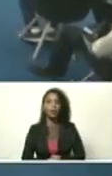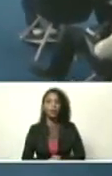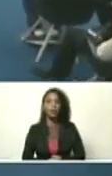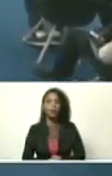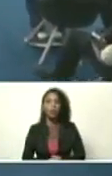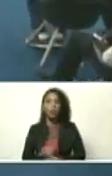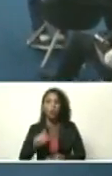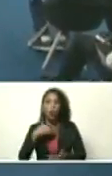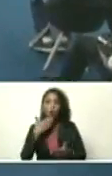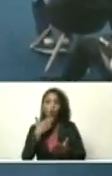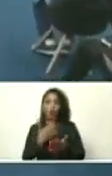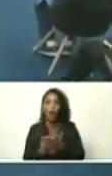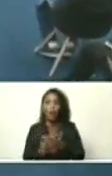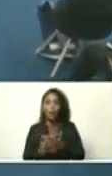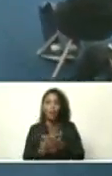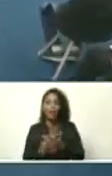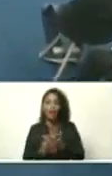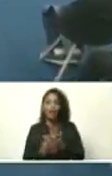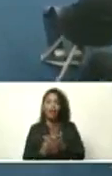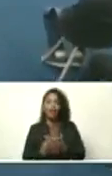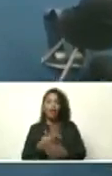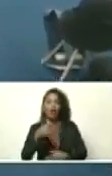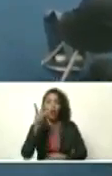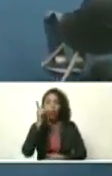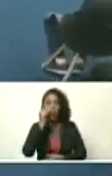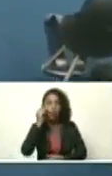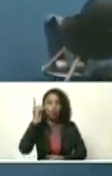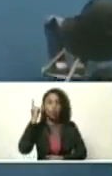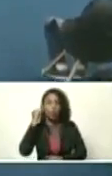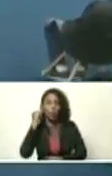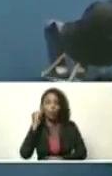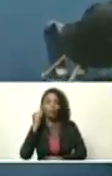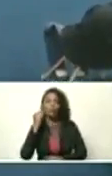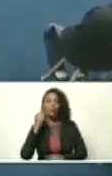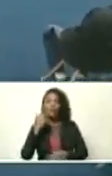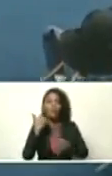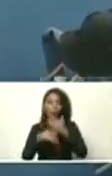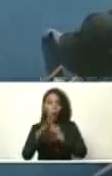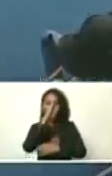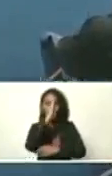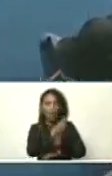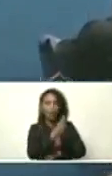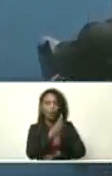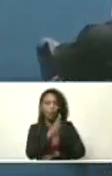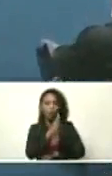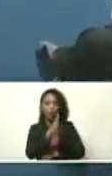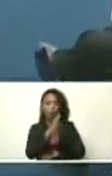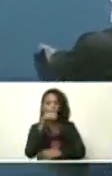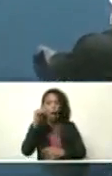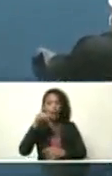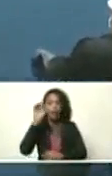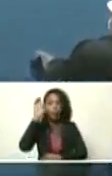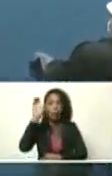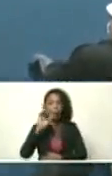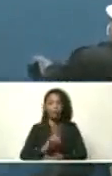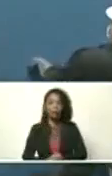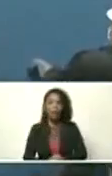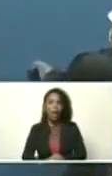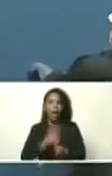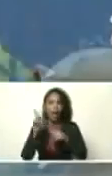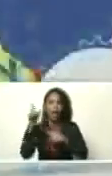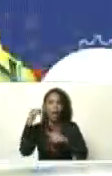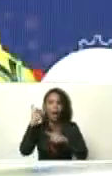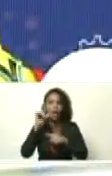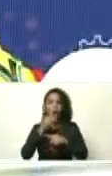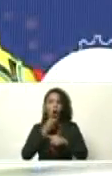Les agradezco mucho, muchachos, muchachas, hombres y mujeres. Vámonos directo al oriente del país. Allá está el